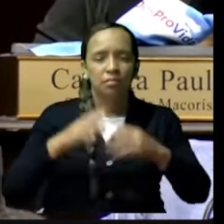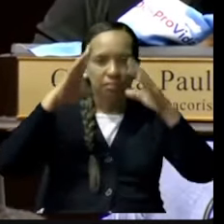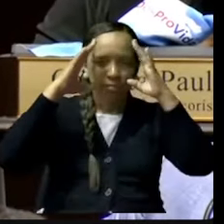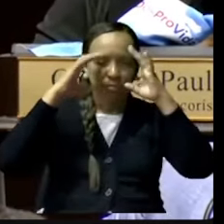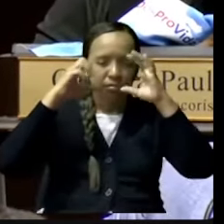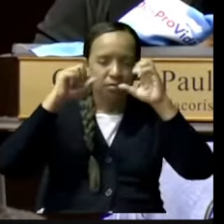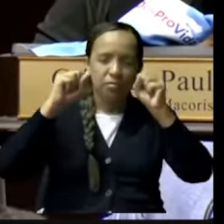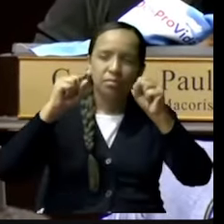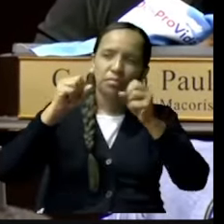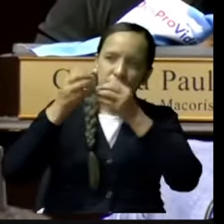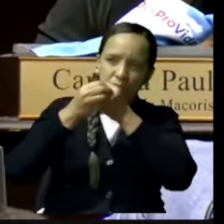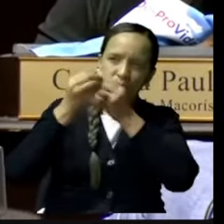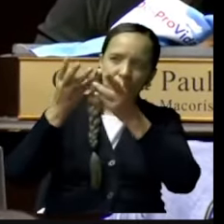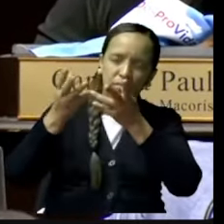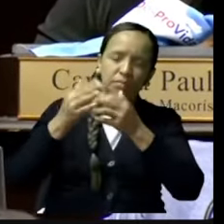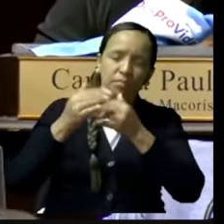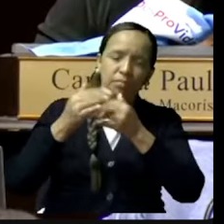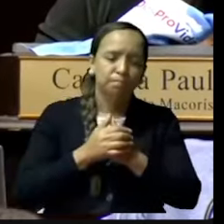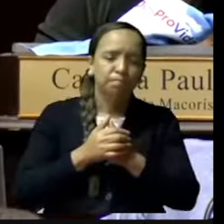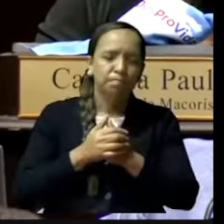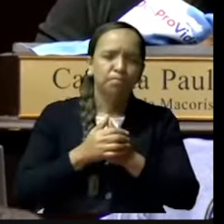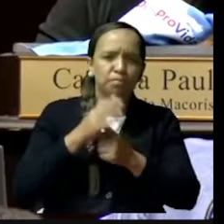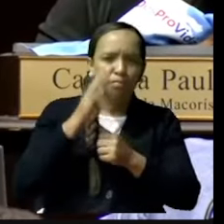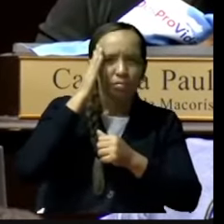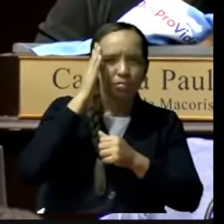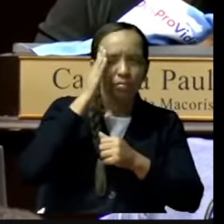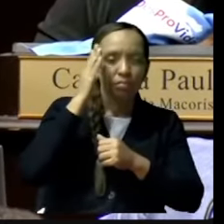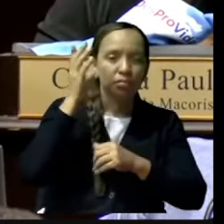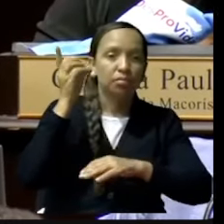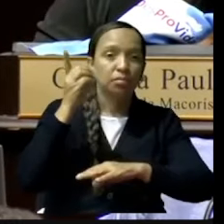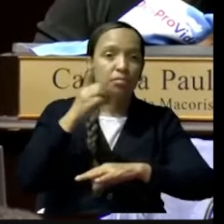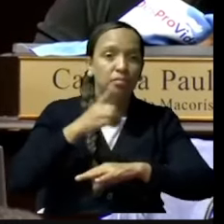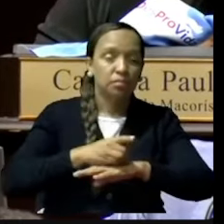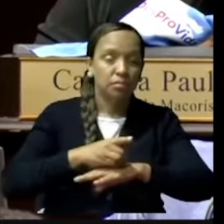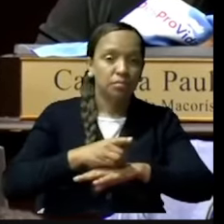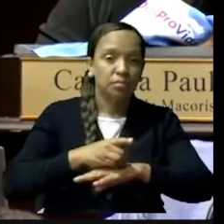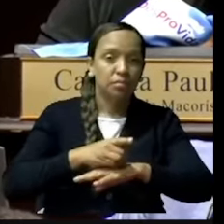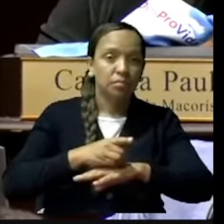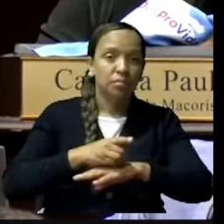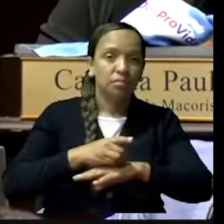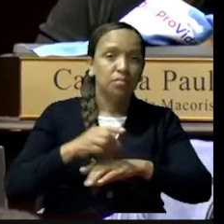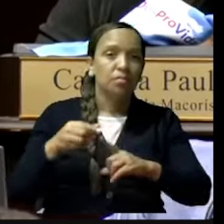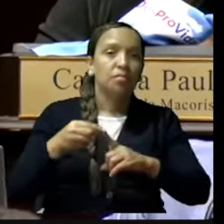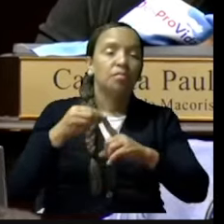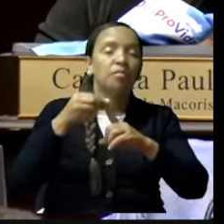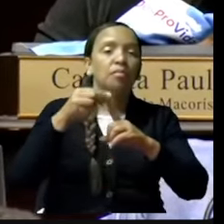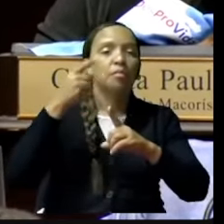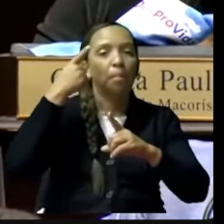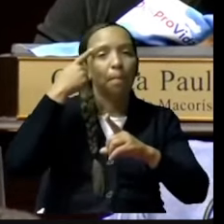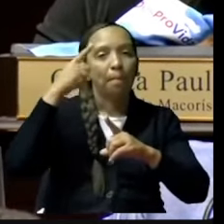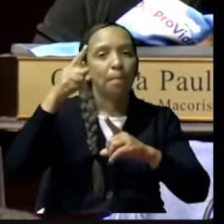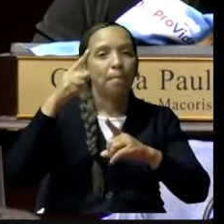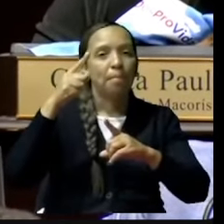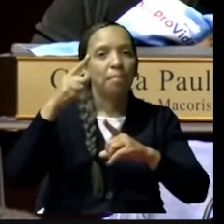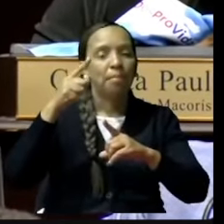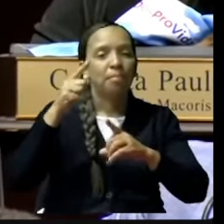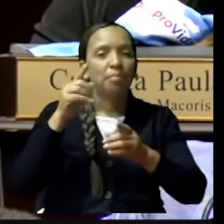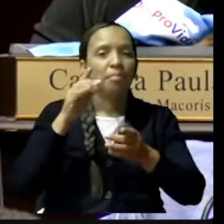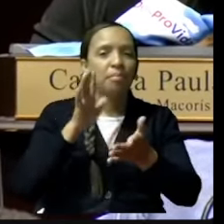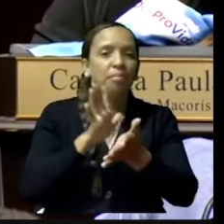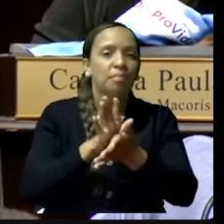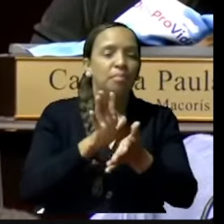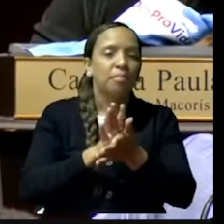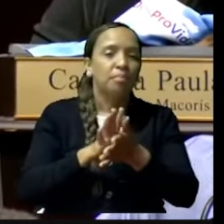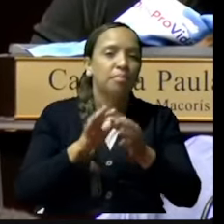Nosotros sabemos que los directores celebran junto con los maestros y son